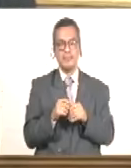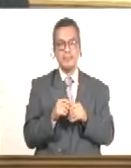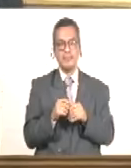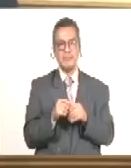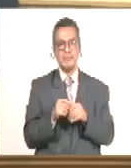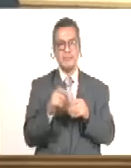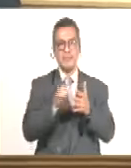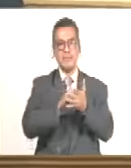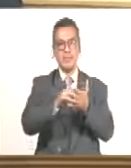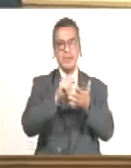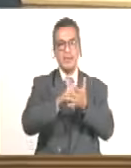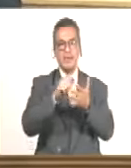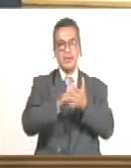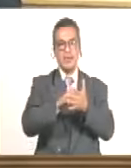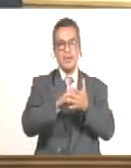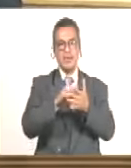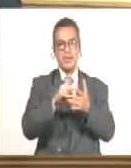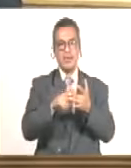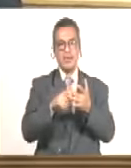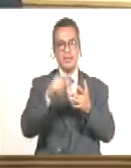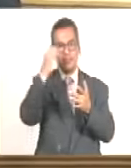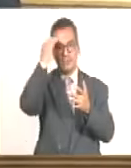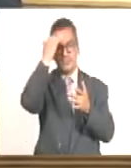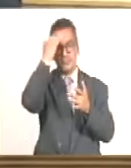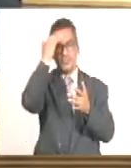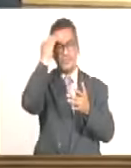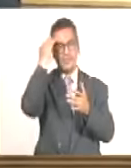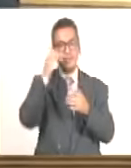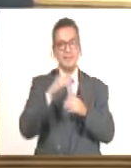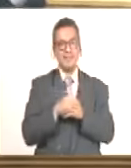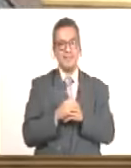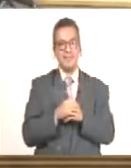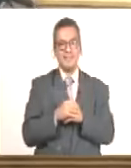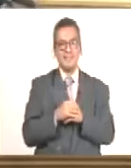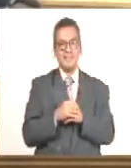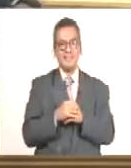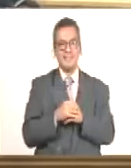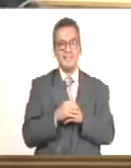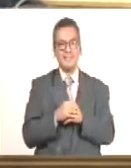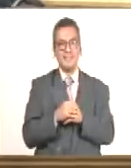¿Qué punto sigue? Centésimo, décimo.